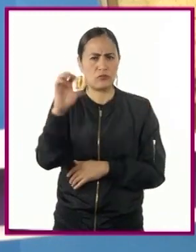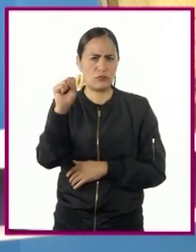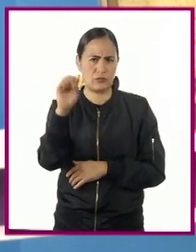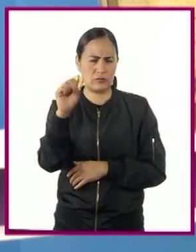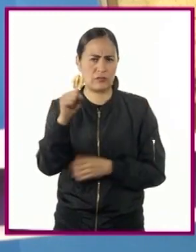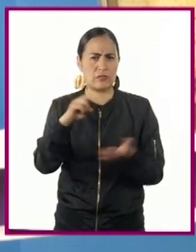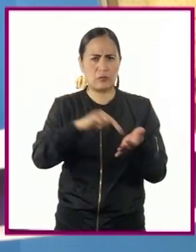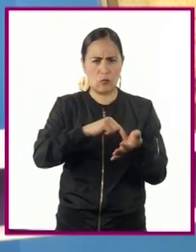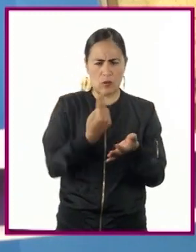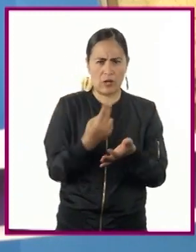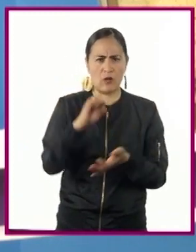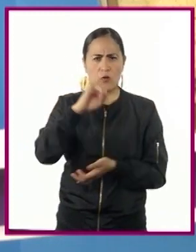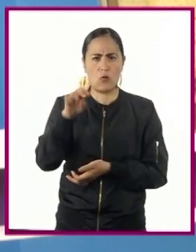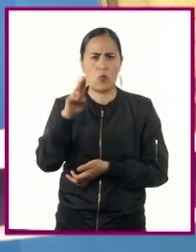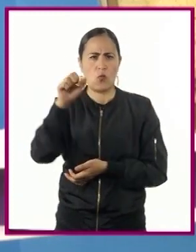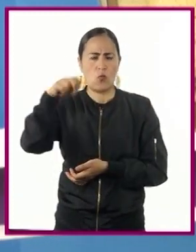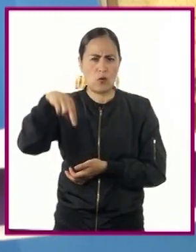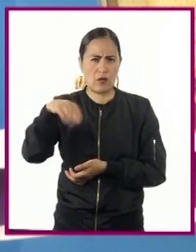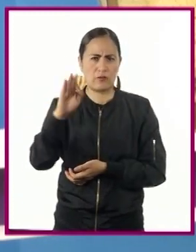por Juan Antonio de la Fuente.